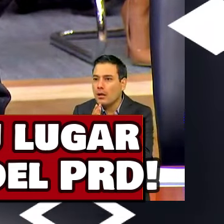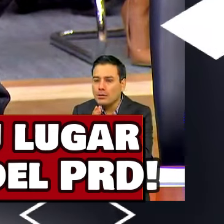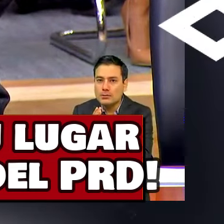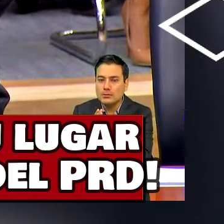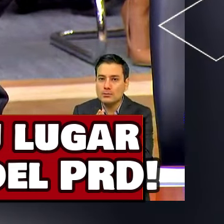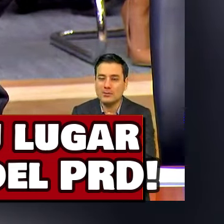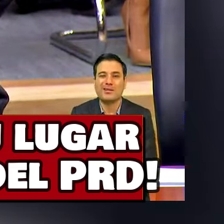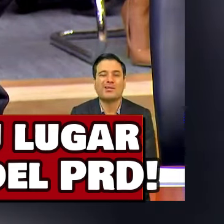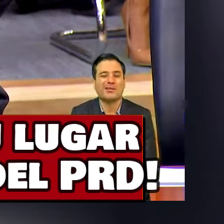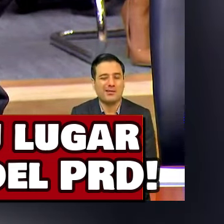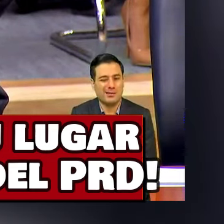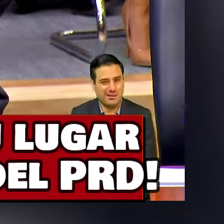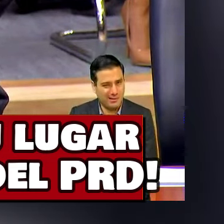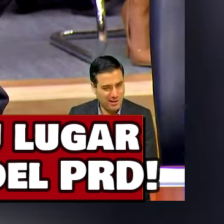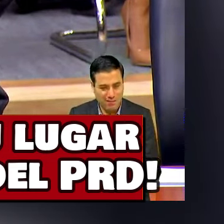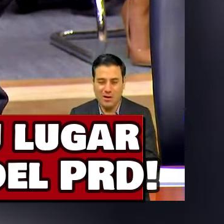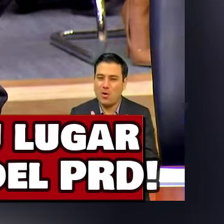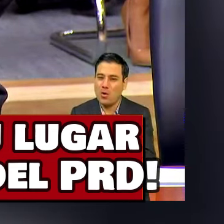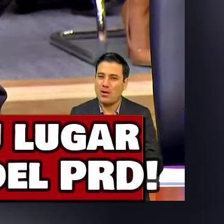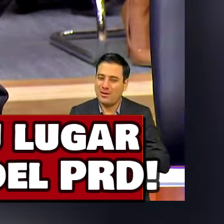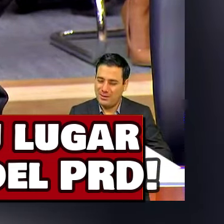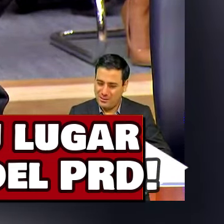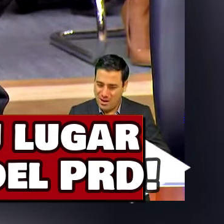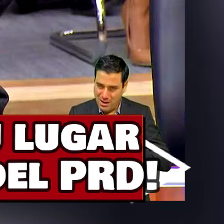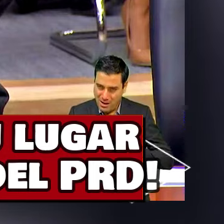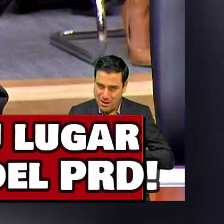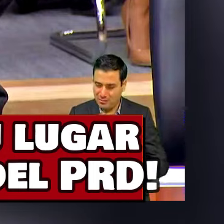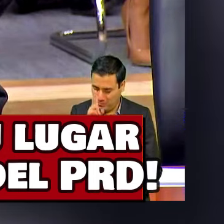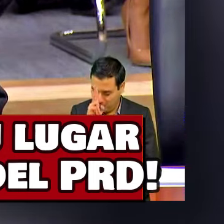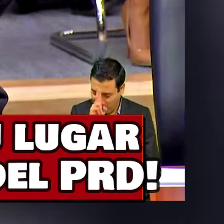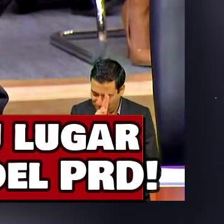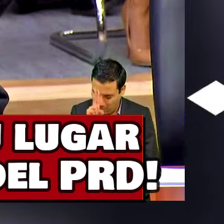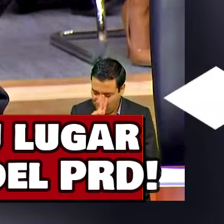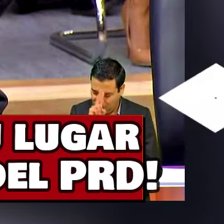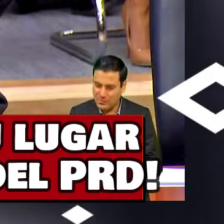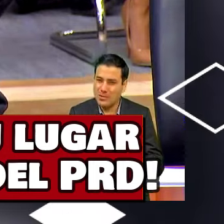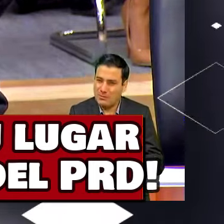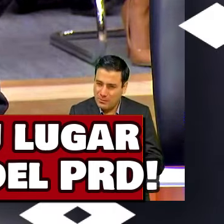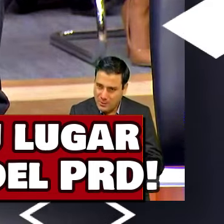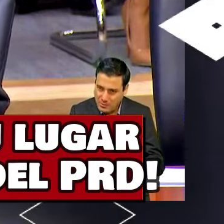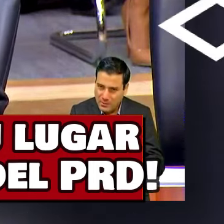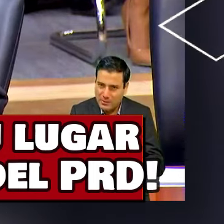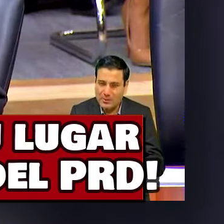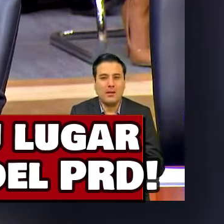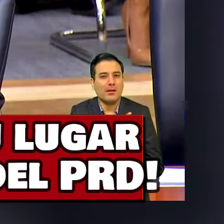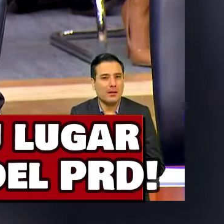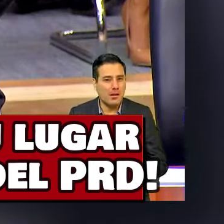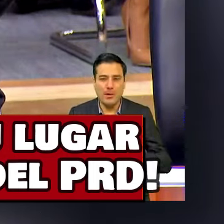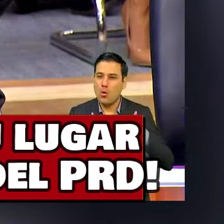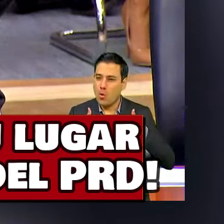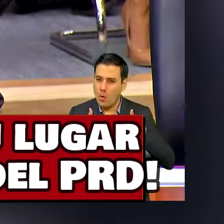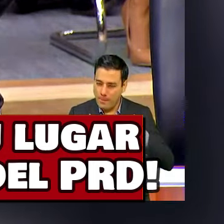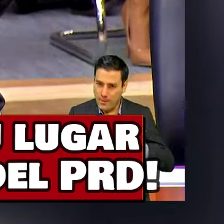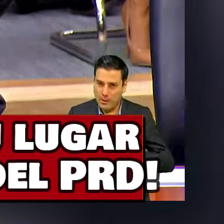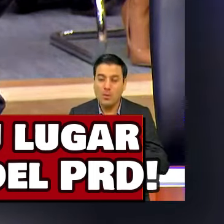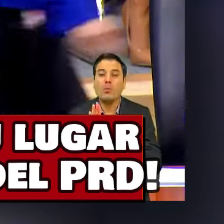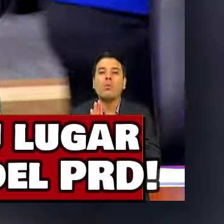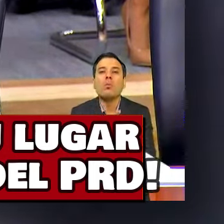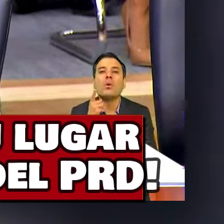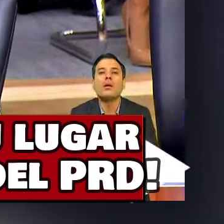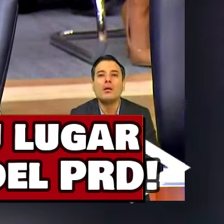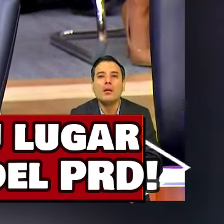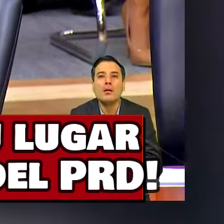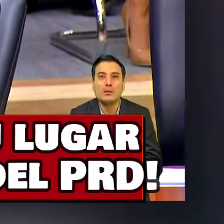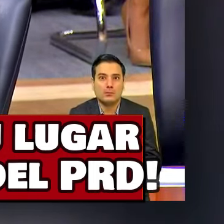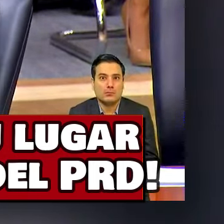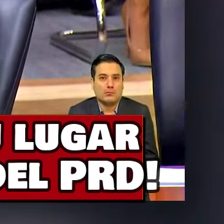haber mucho más sensibilidad, mucho más congruencia, mucho más humanidad, porque estamos hablando del